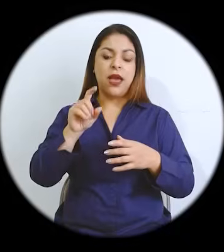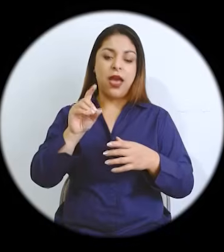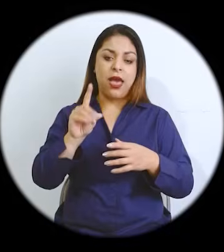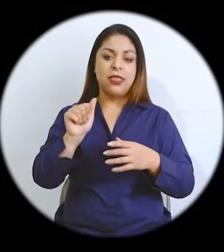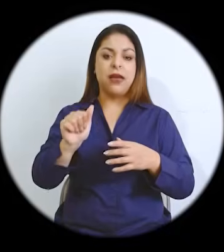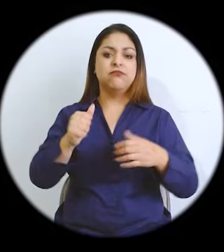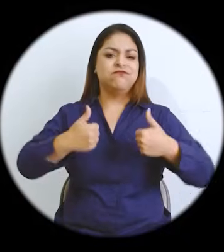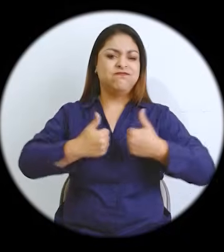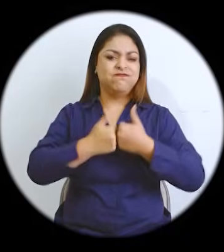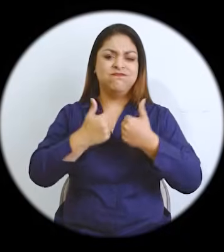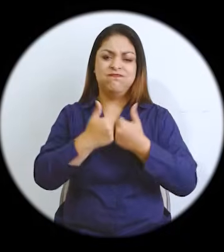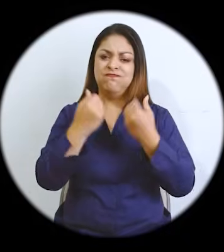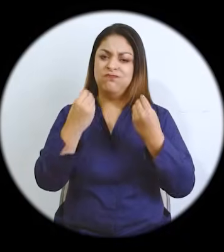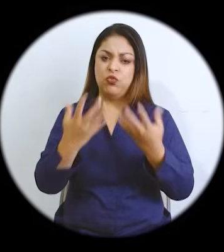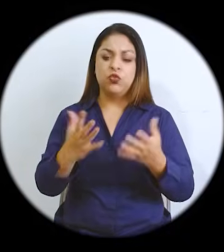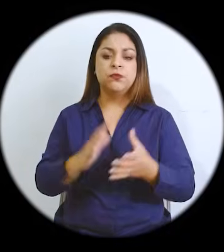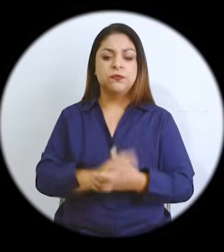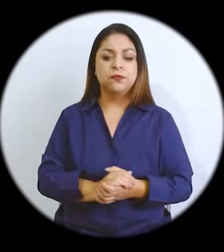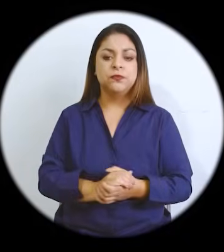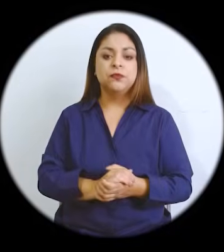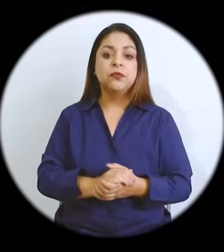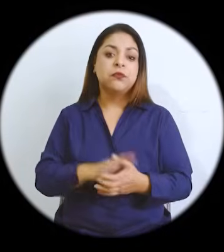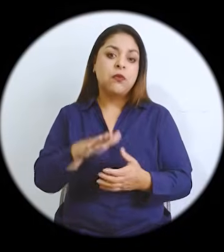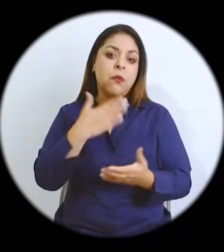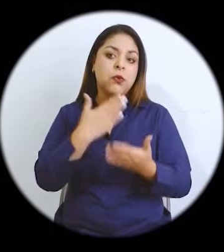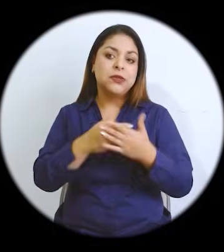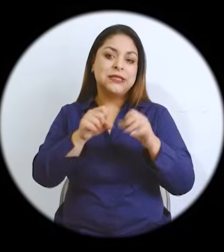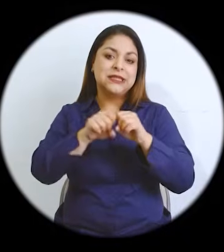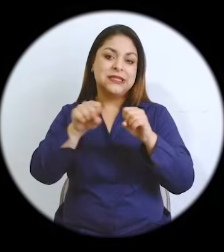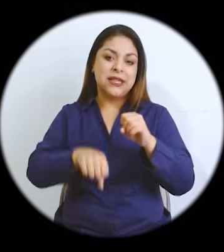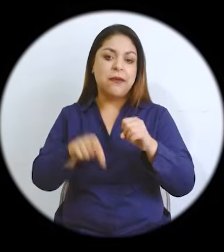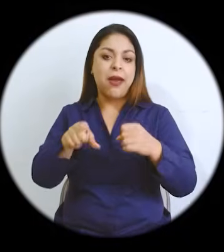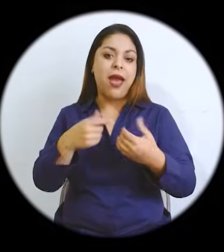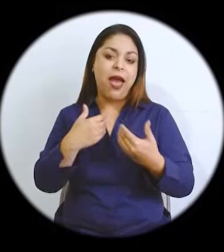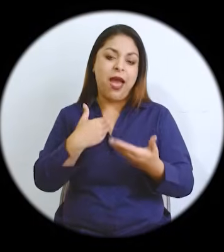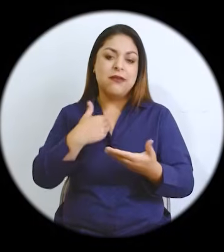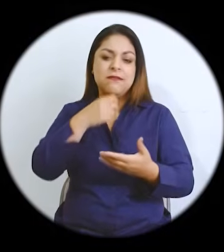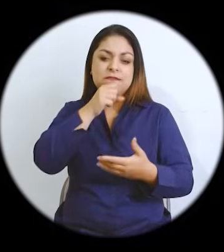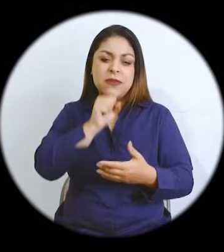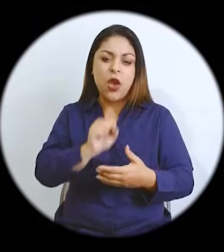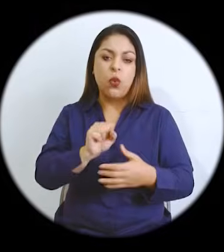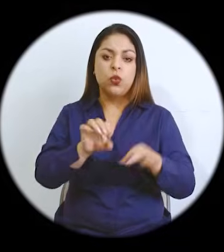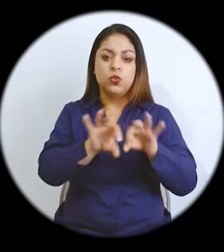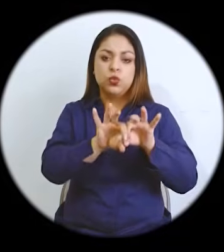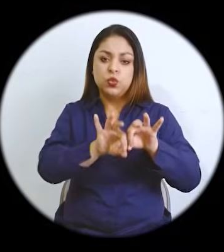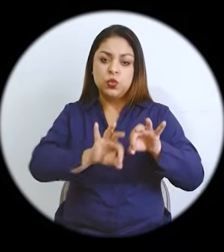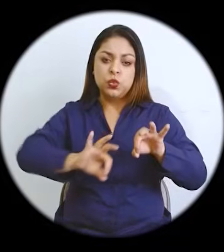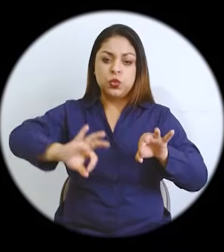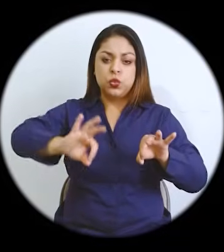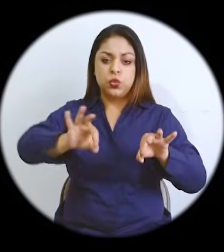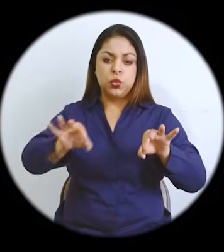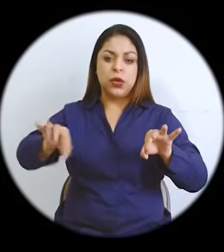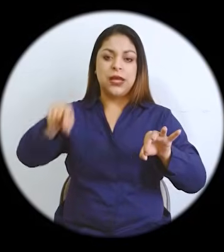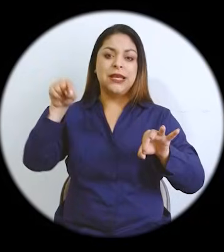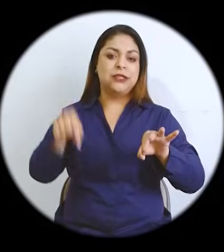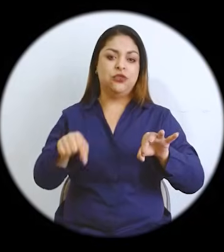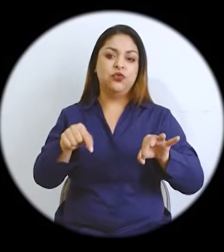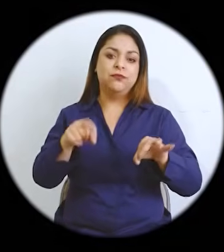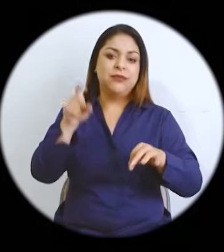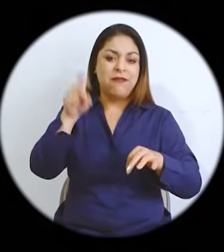muchos. Bueno, el sistema ya estaba viejito, por decirlo así, lo que son las tuberías. Es un reto que